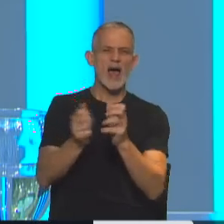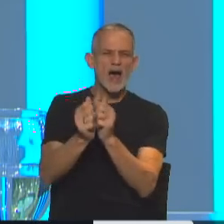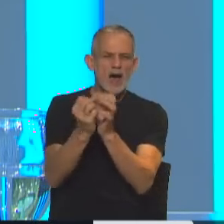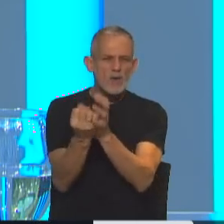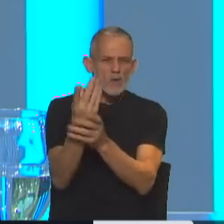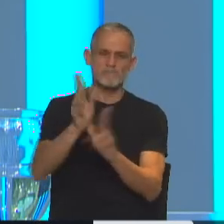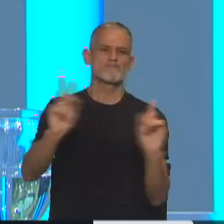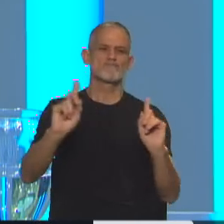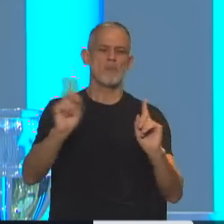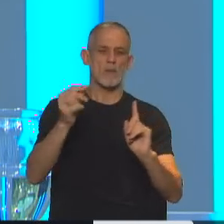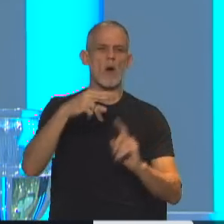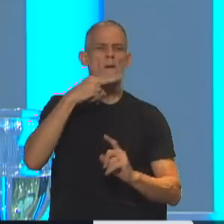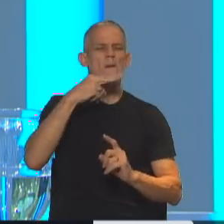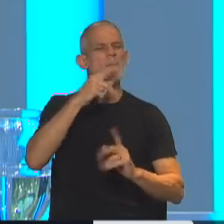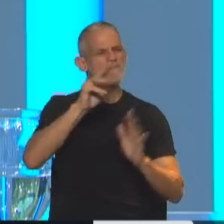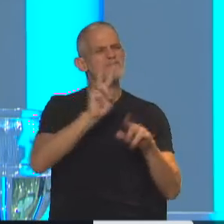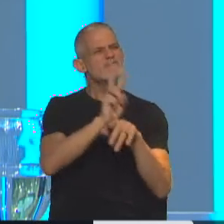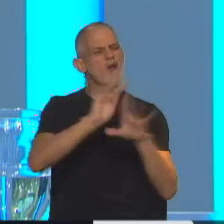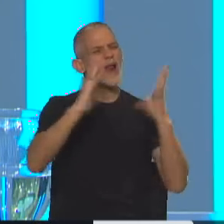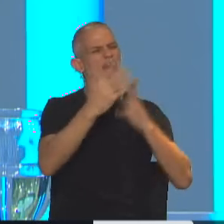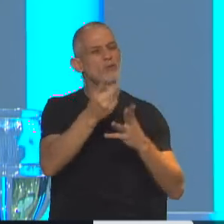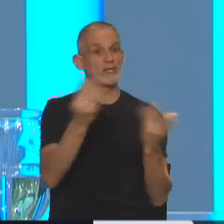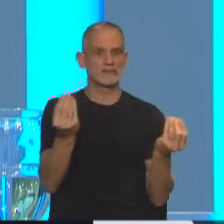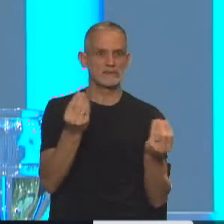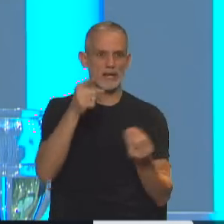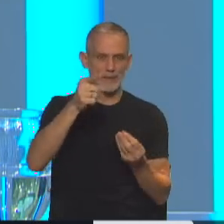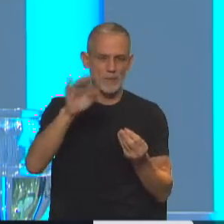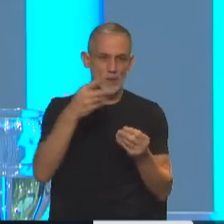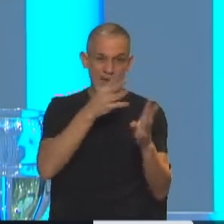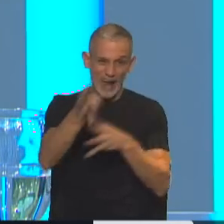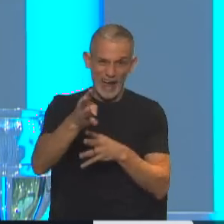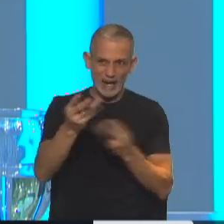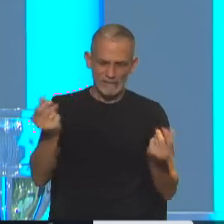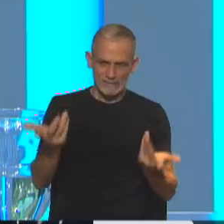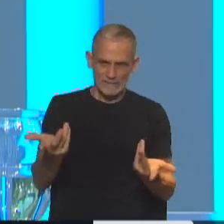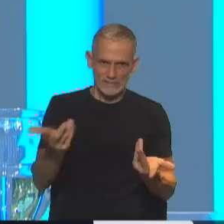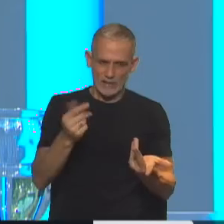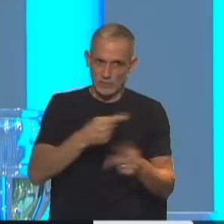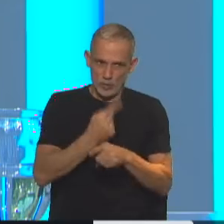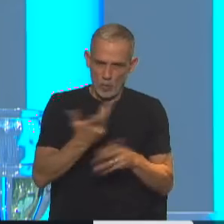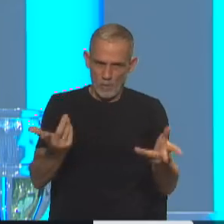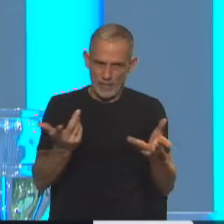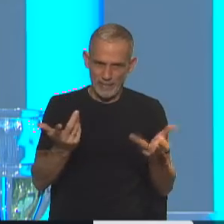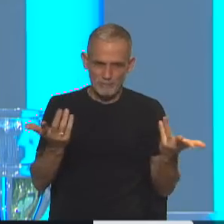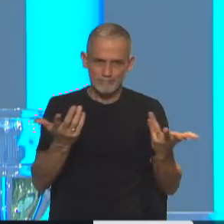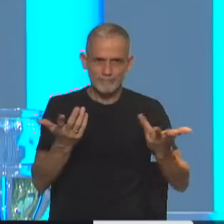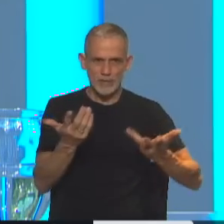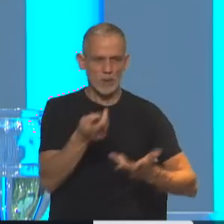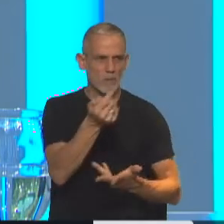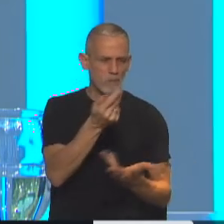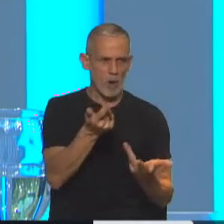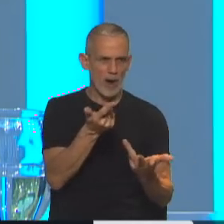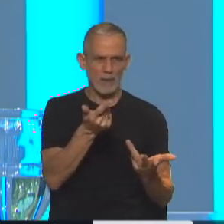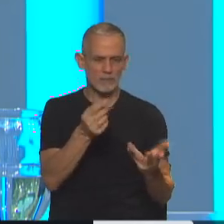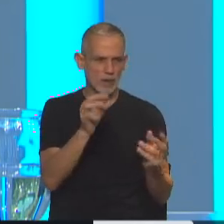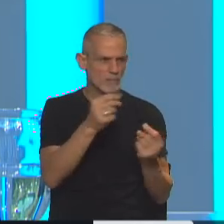apostar por las energías no es producto de la escasez y después de la guerra esto la verdad que lo dejó con muy pocas alternativas